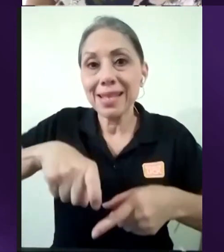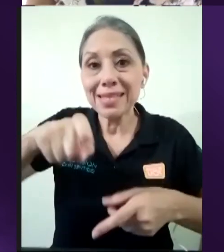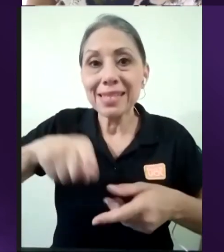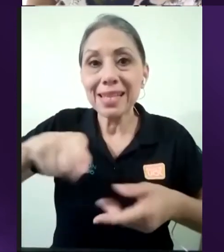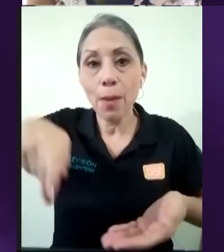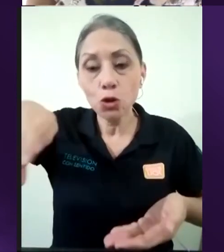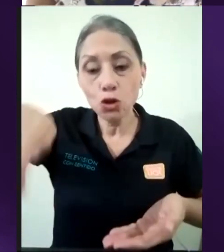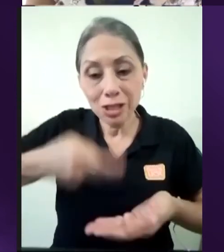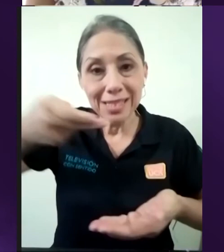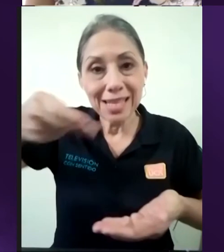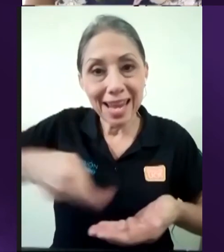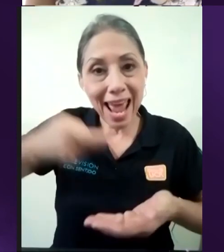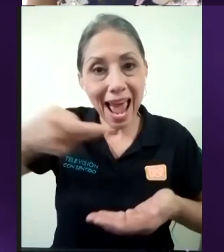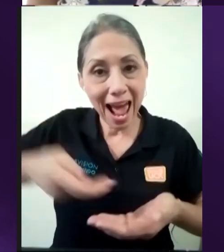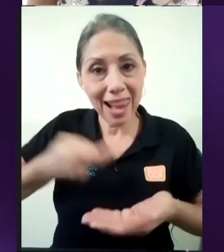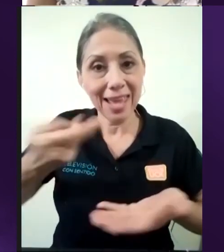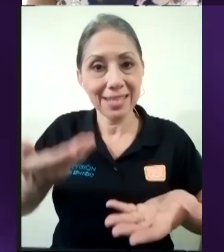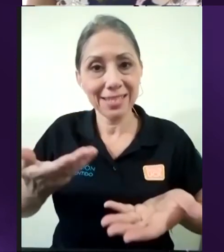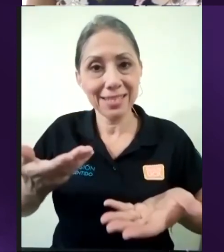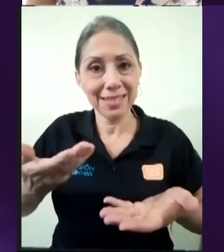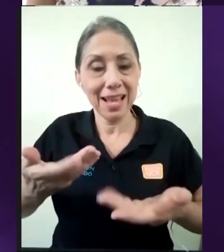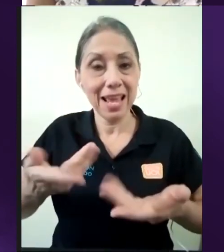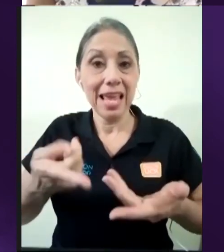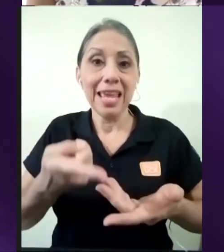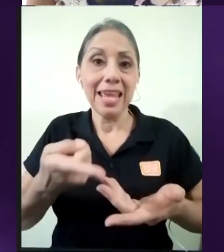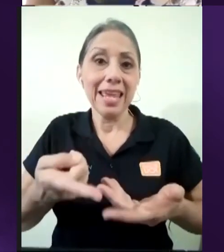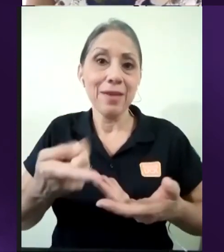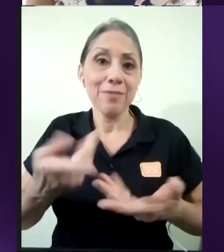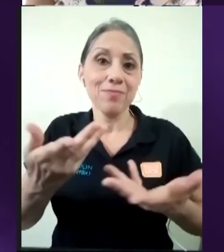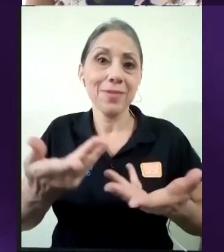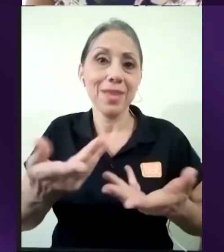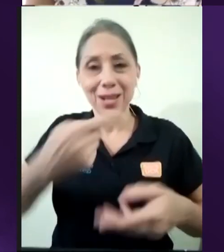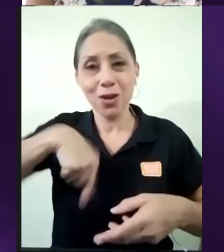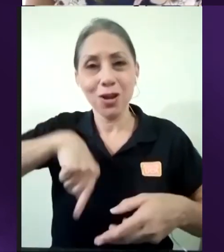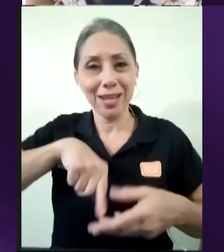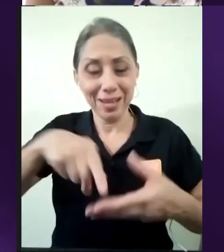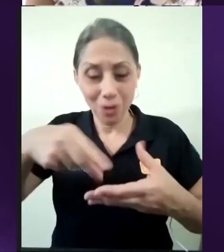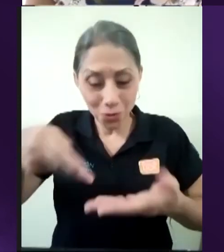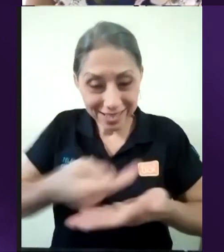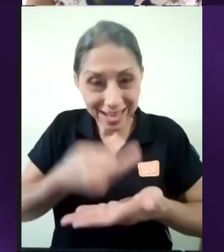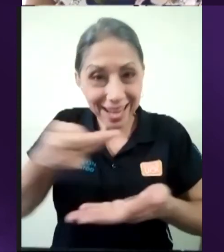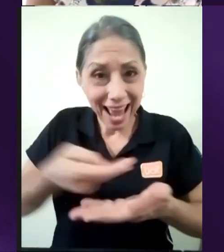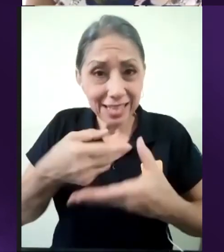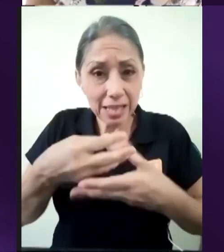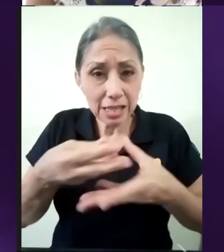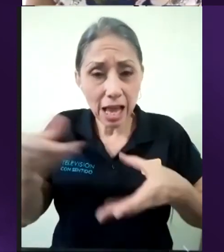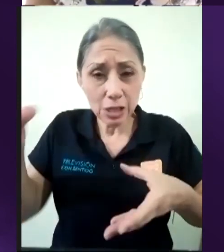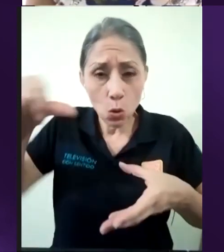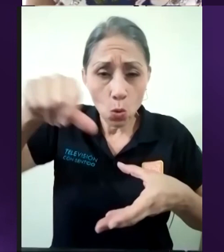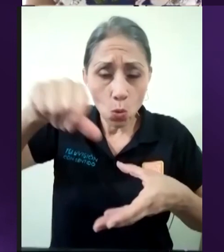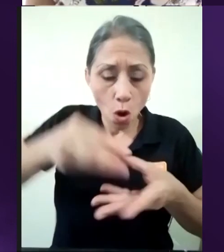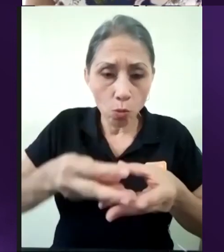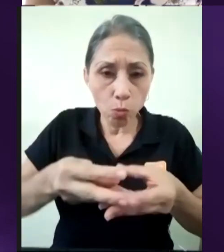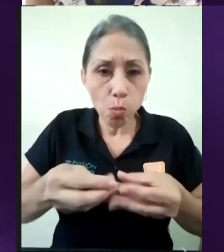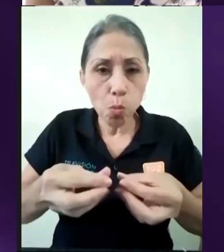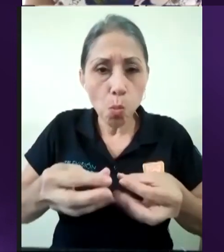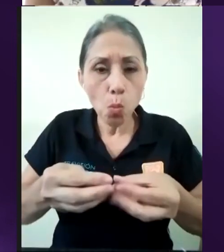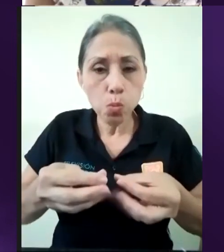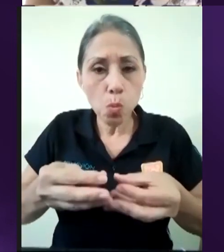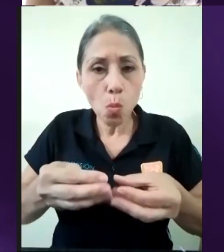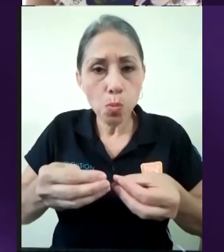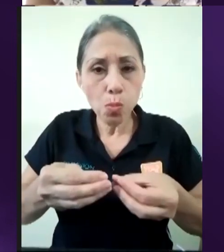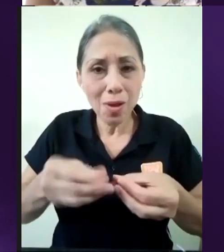hacen fácilmente en lo que hemos llamado papilla para que algunas personas con problemas de la